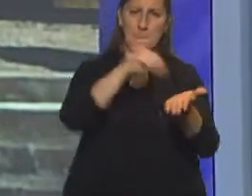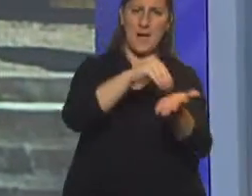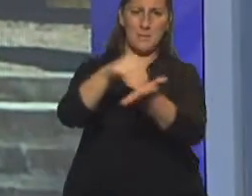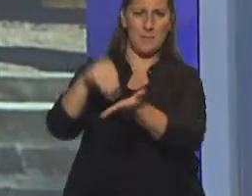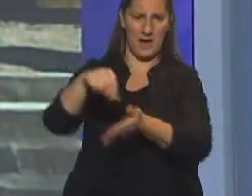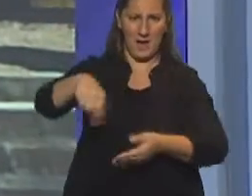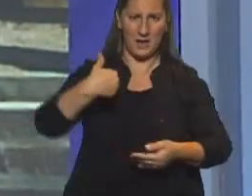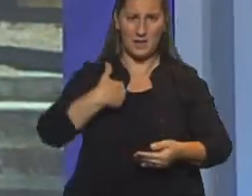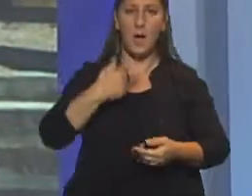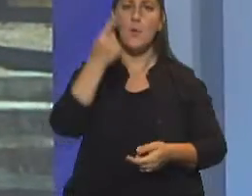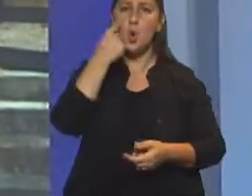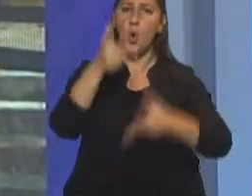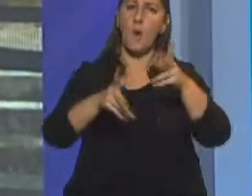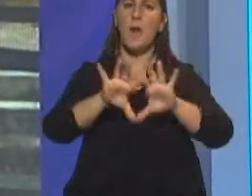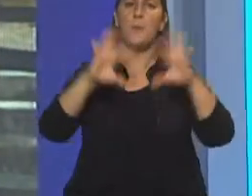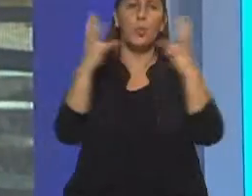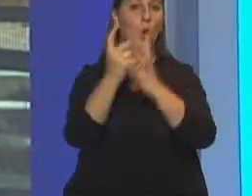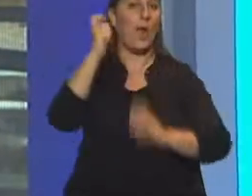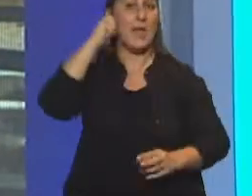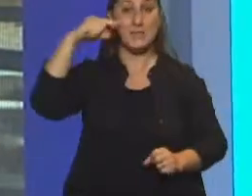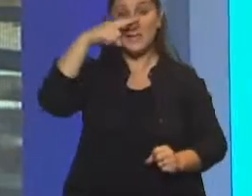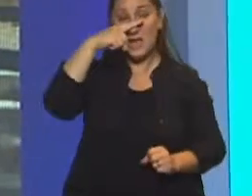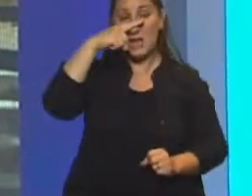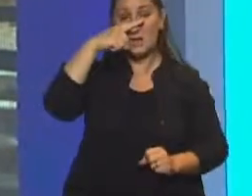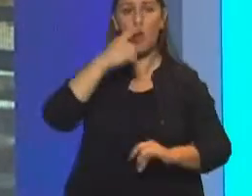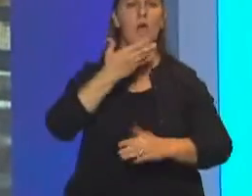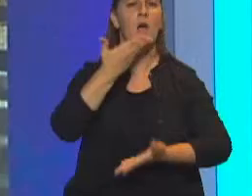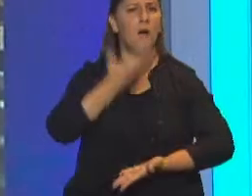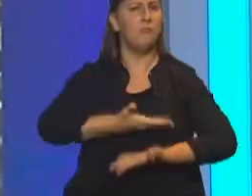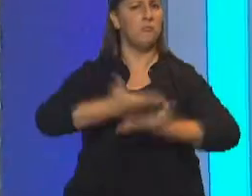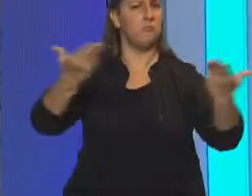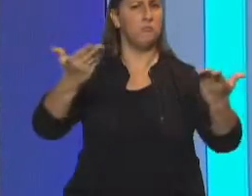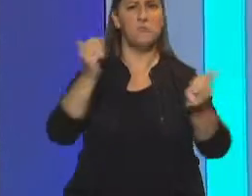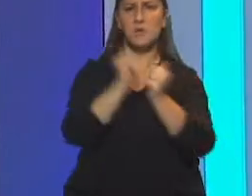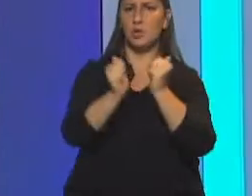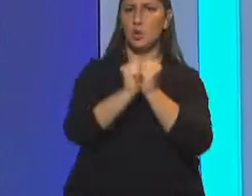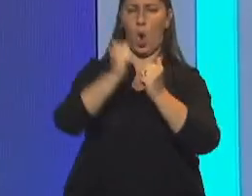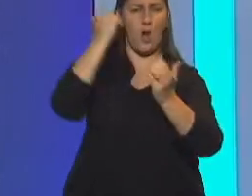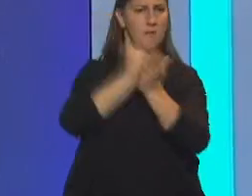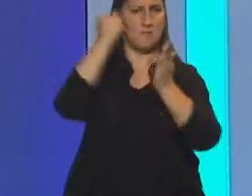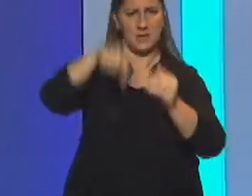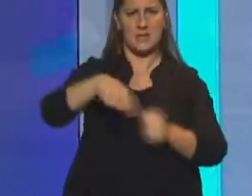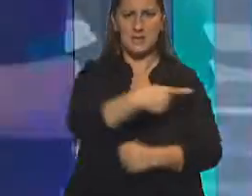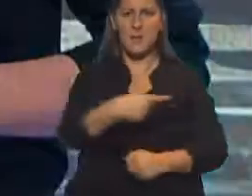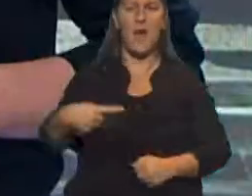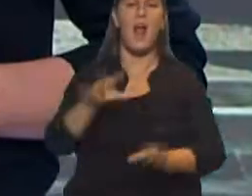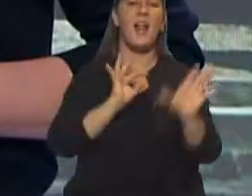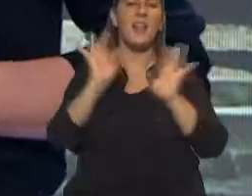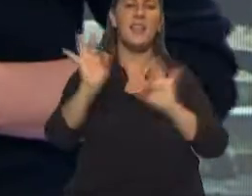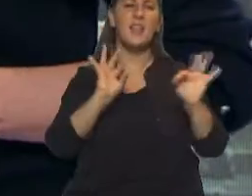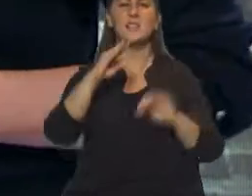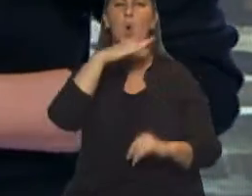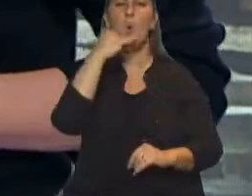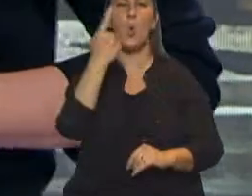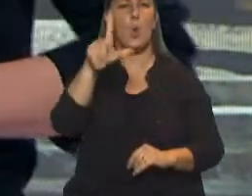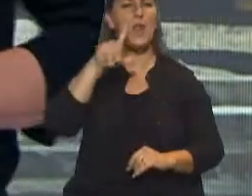vamos a hablar del mundo porque el G7 tuvo un pronunciamiento histórico durante esta semana y todos los detalles los trae Julia Estrada.